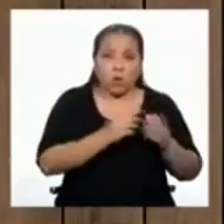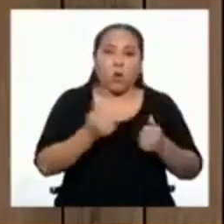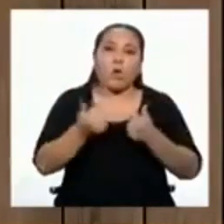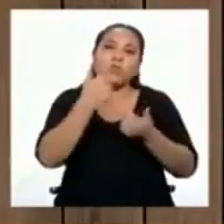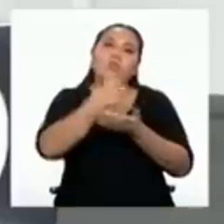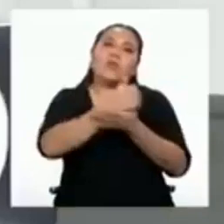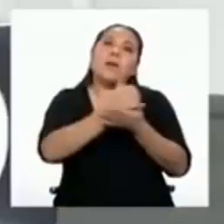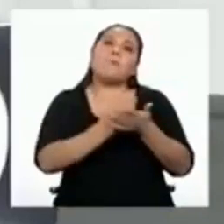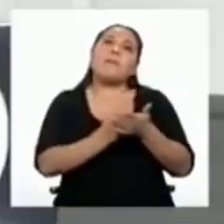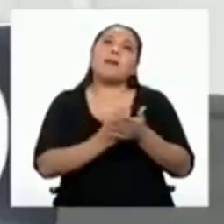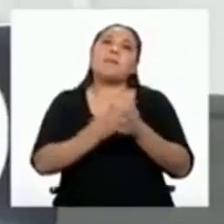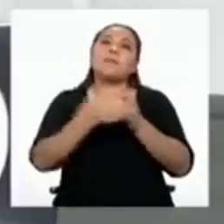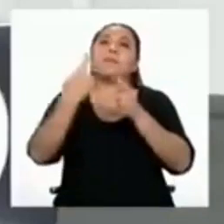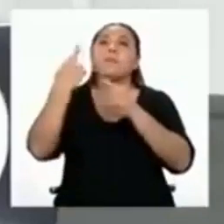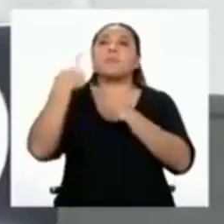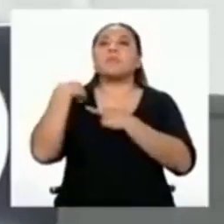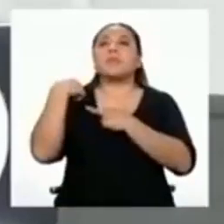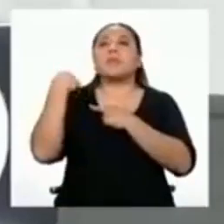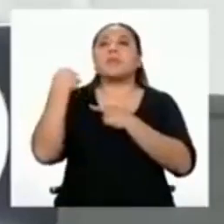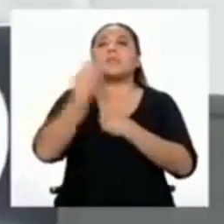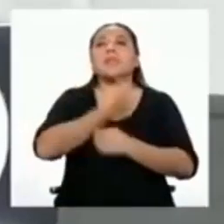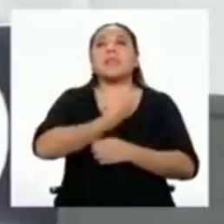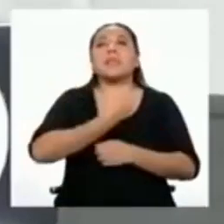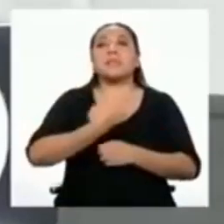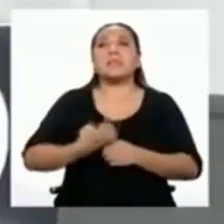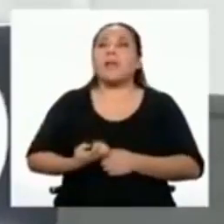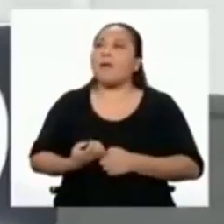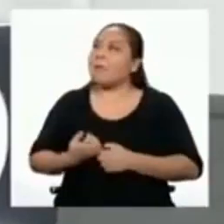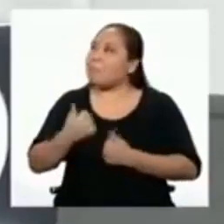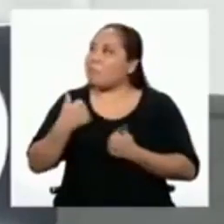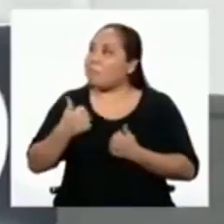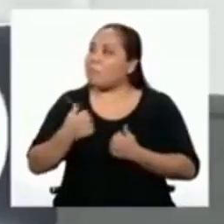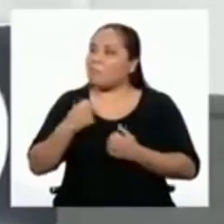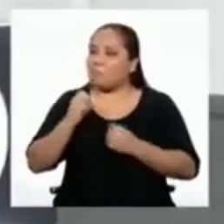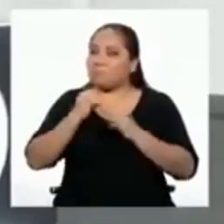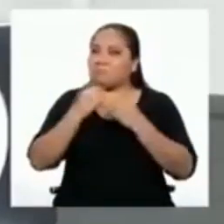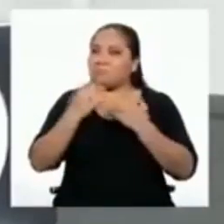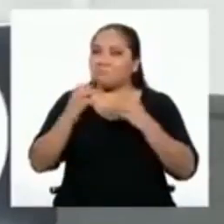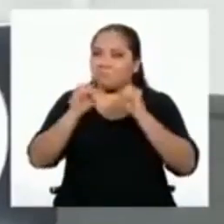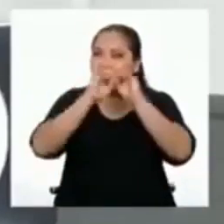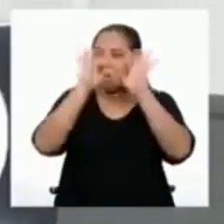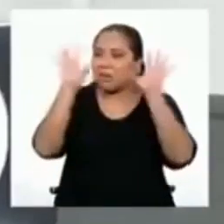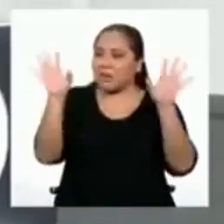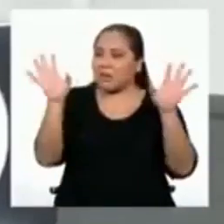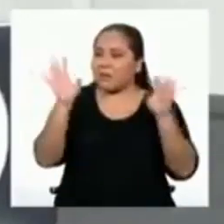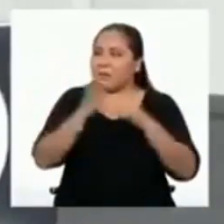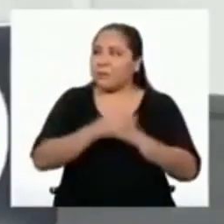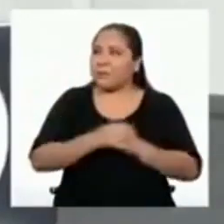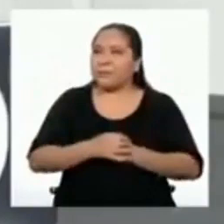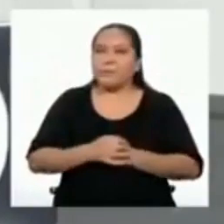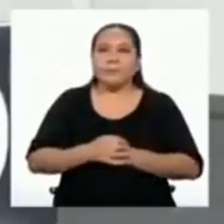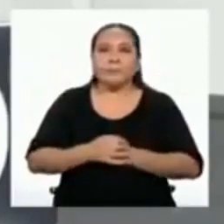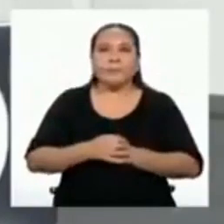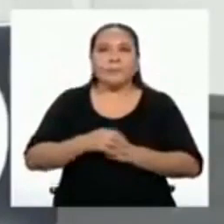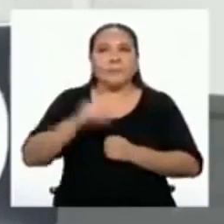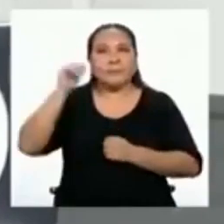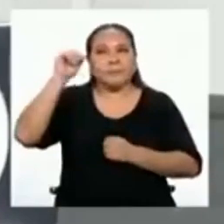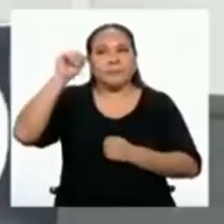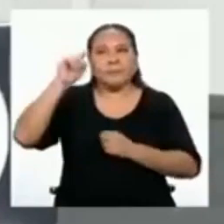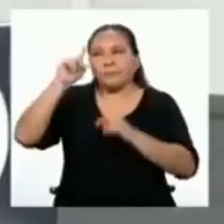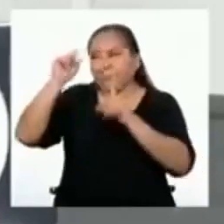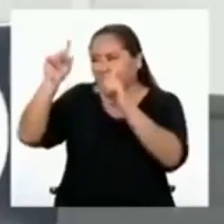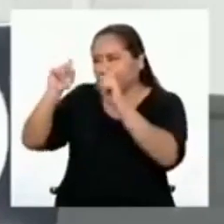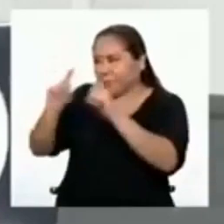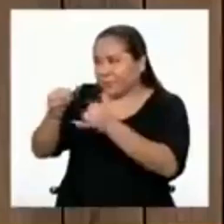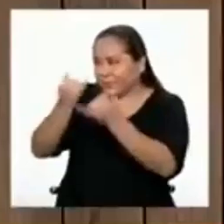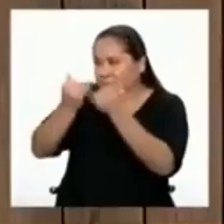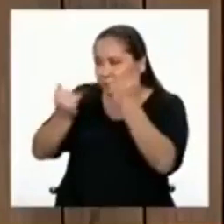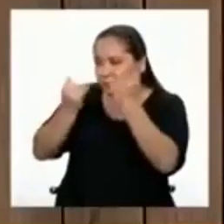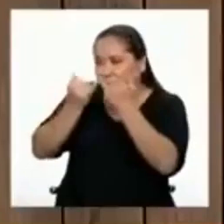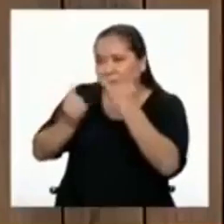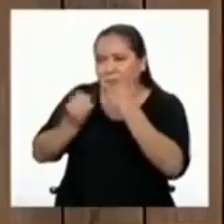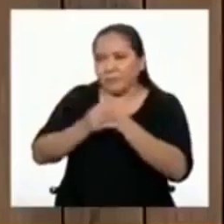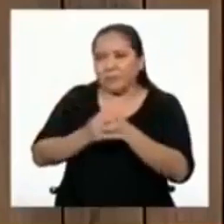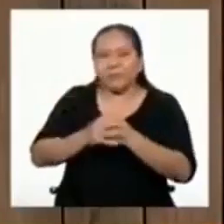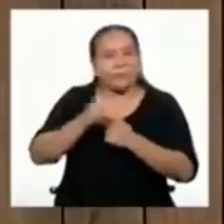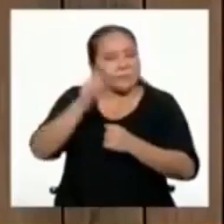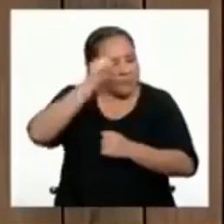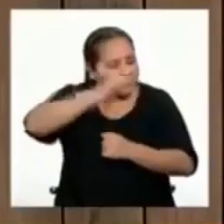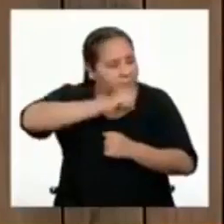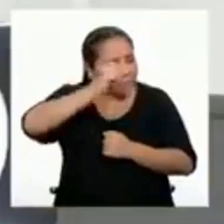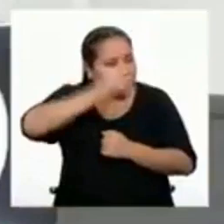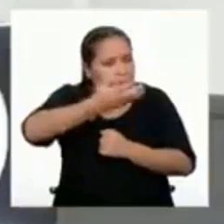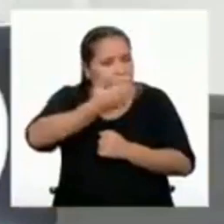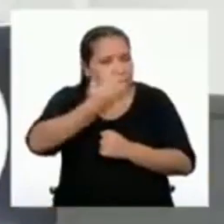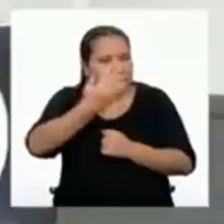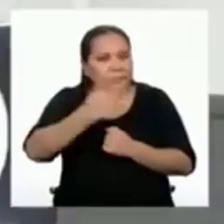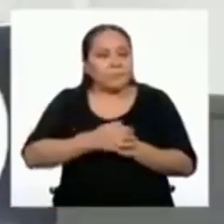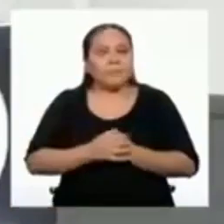sus funciones. ¡Claro! De verdad que ahora todo tiene sentido. ¿Le puedo hacer una última pregunta? Por supuesto